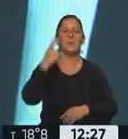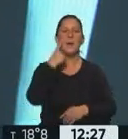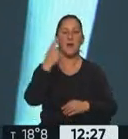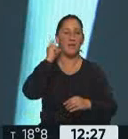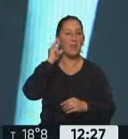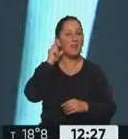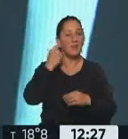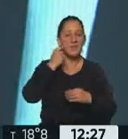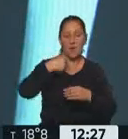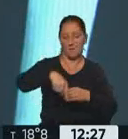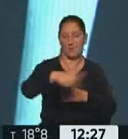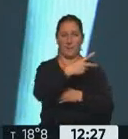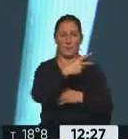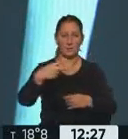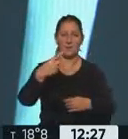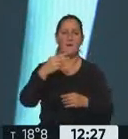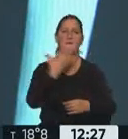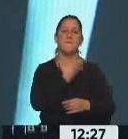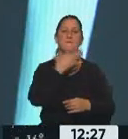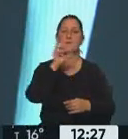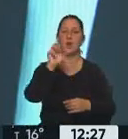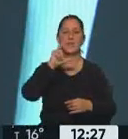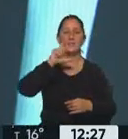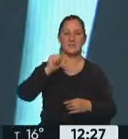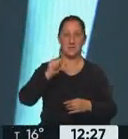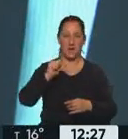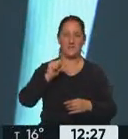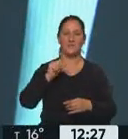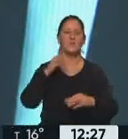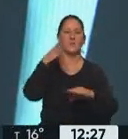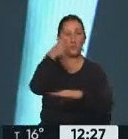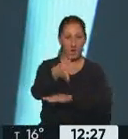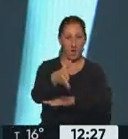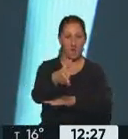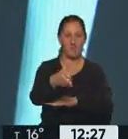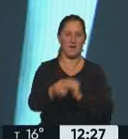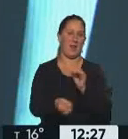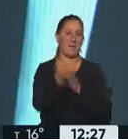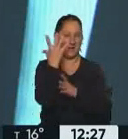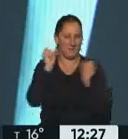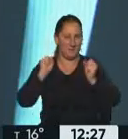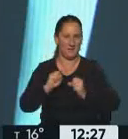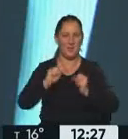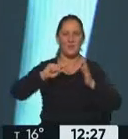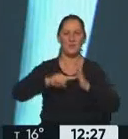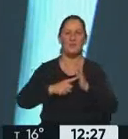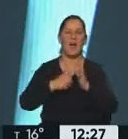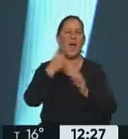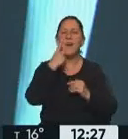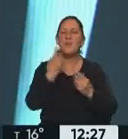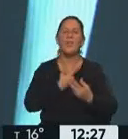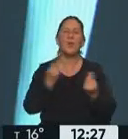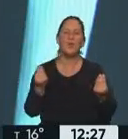días, una o dos semanas. Y Florencia Rodríguez estuvo en una de estas locaciones en esta mañana fría en Buenos Aires. A ver dónde